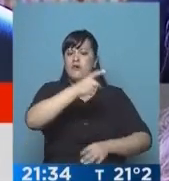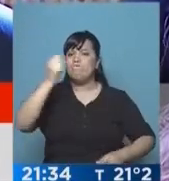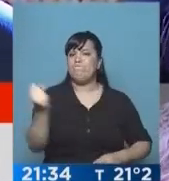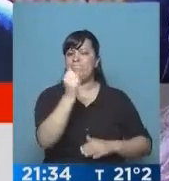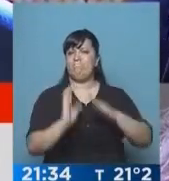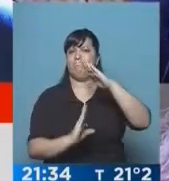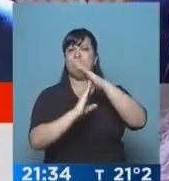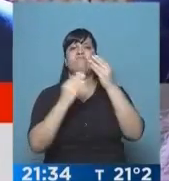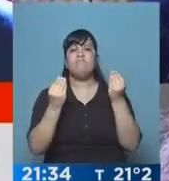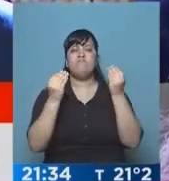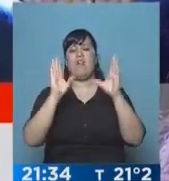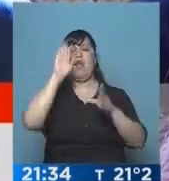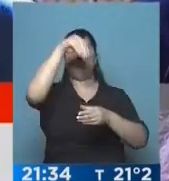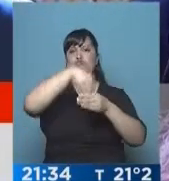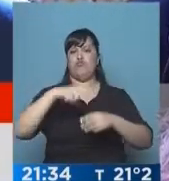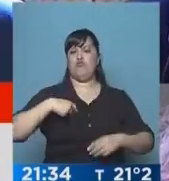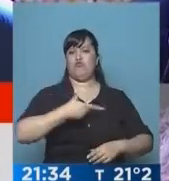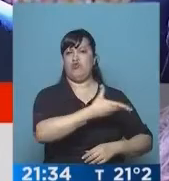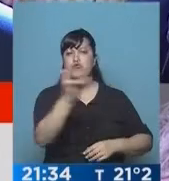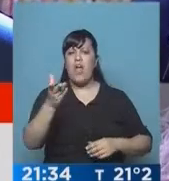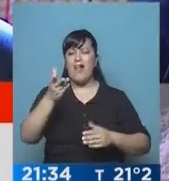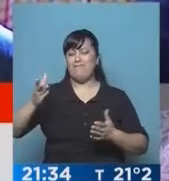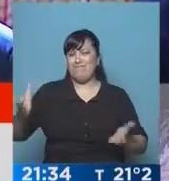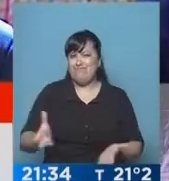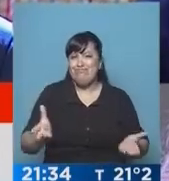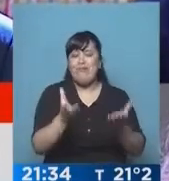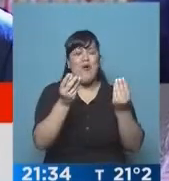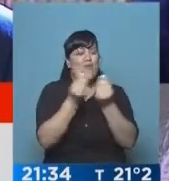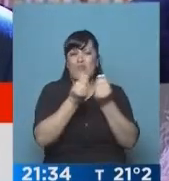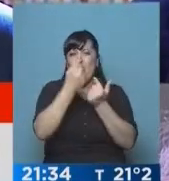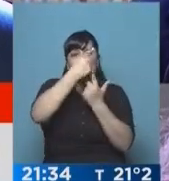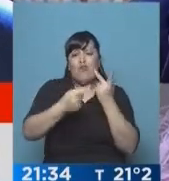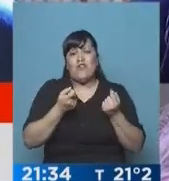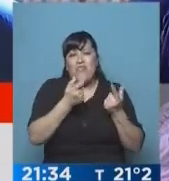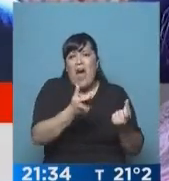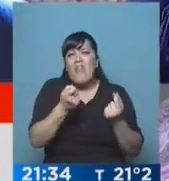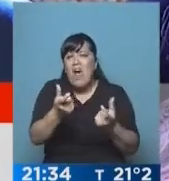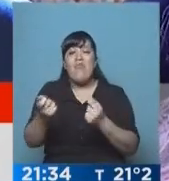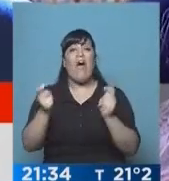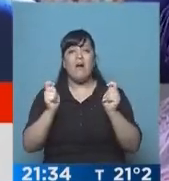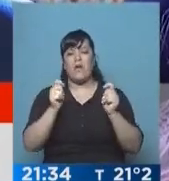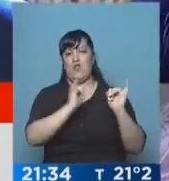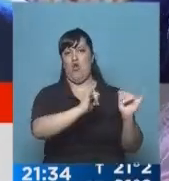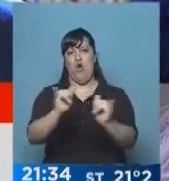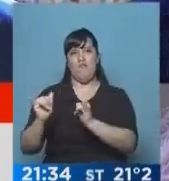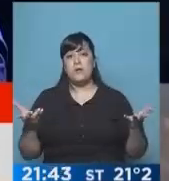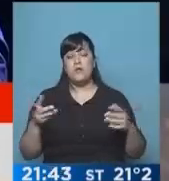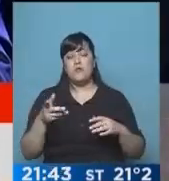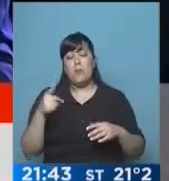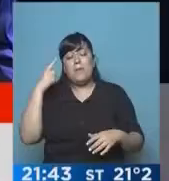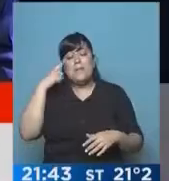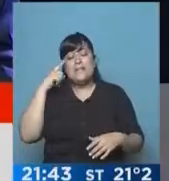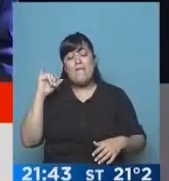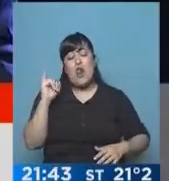social, generándole innumerables oportunidades a los jóvenes de cara al futuro.